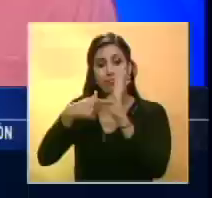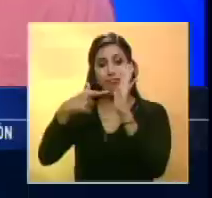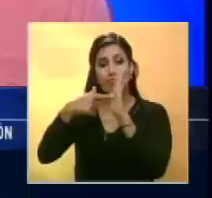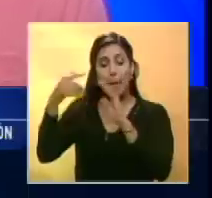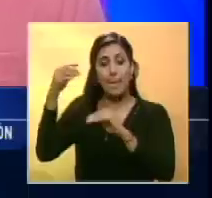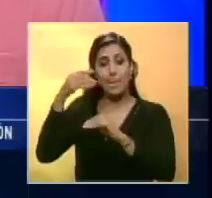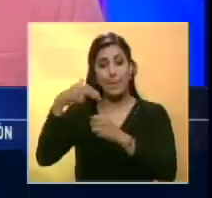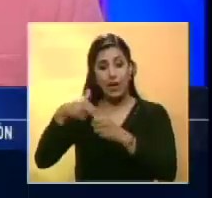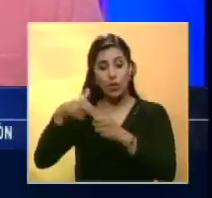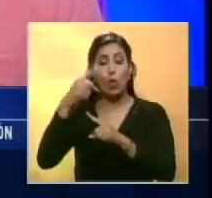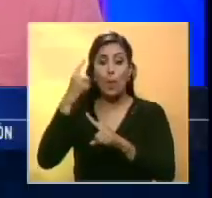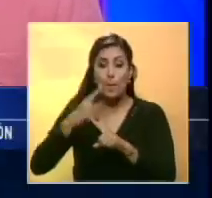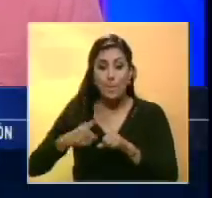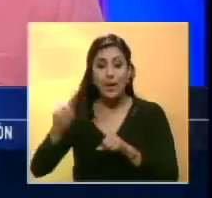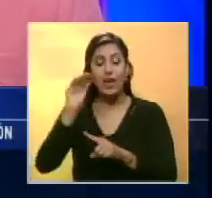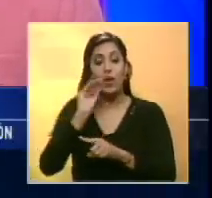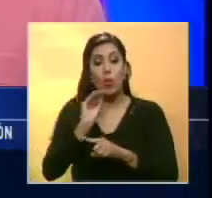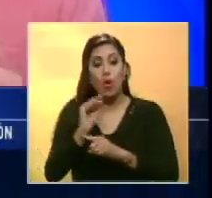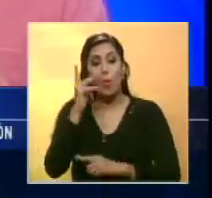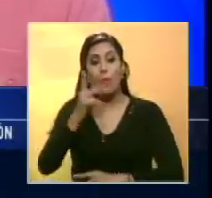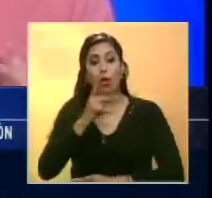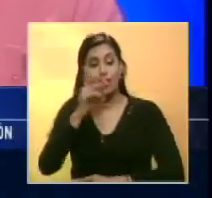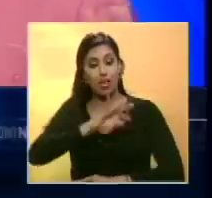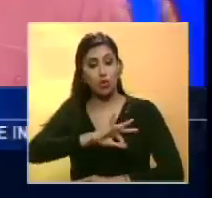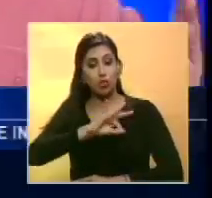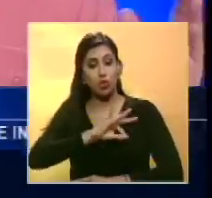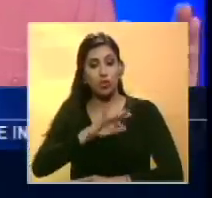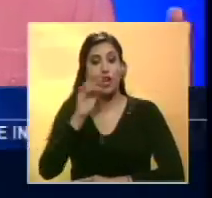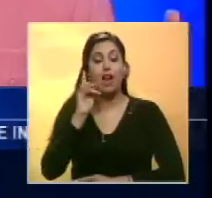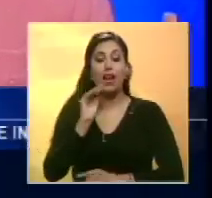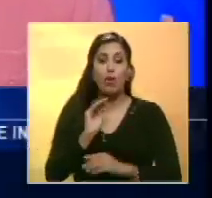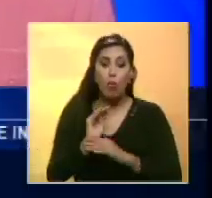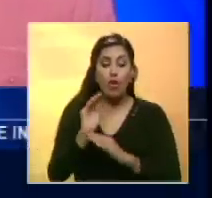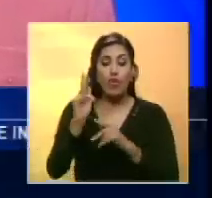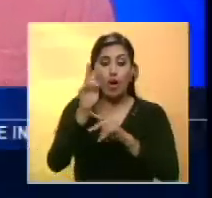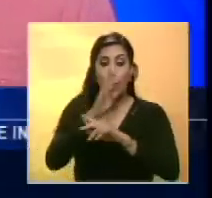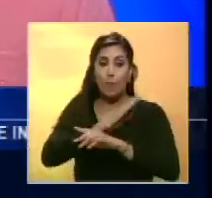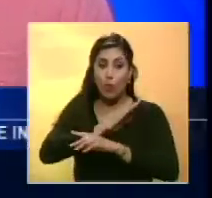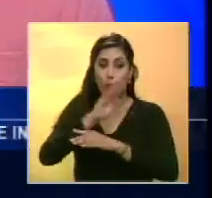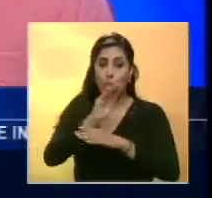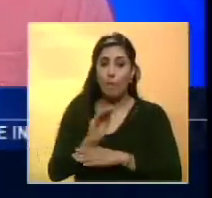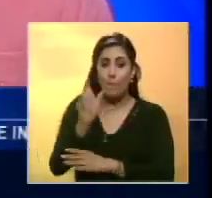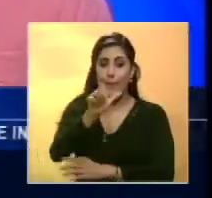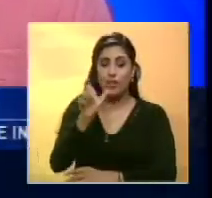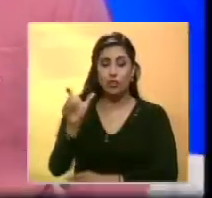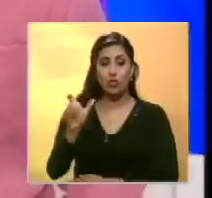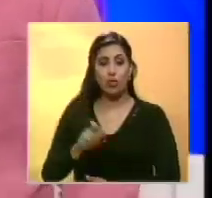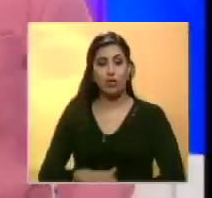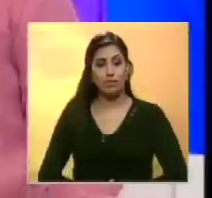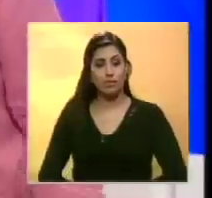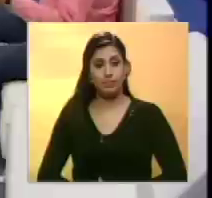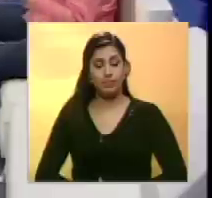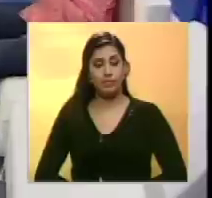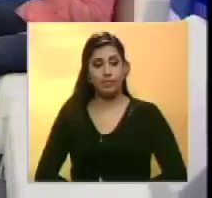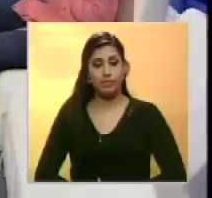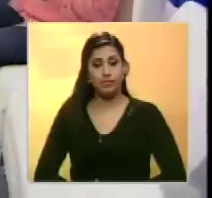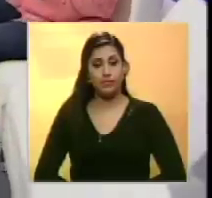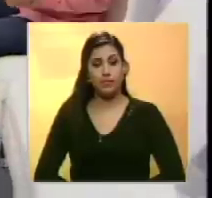petrolero, pero conservando la política social y conservando los elementos de protección de la población venezolana.